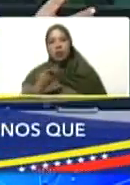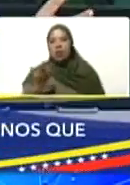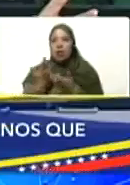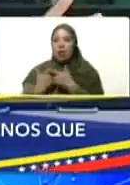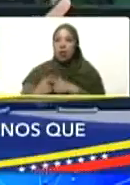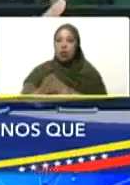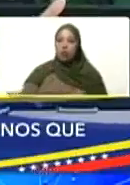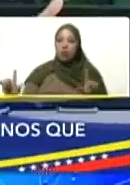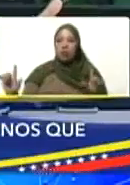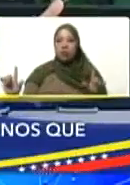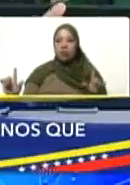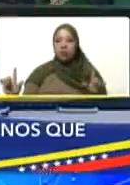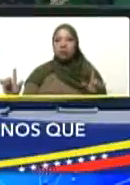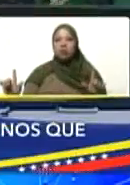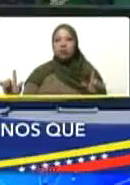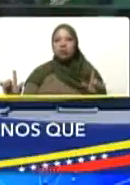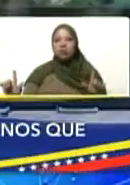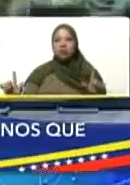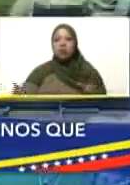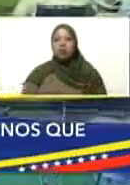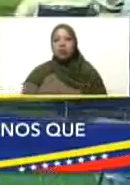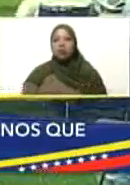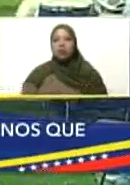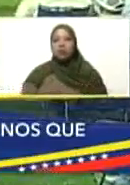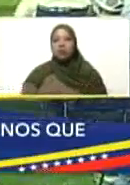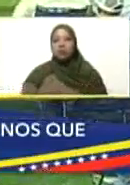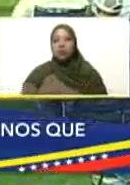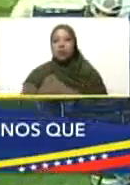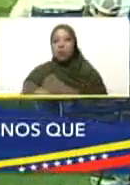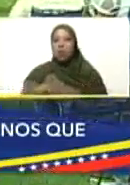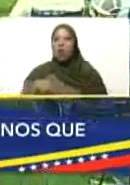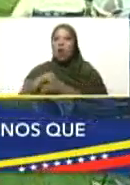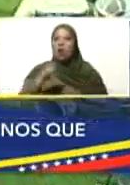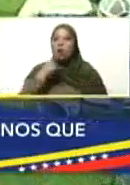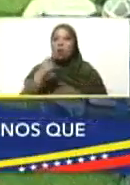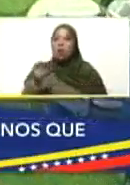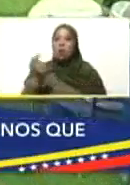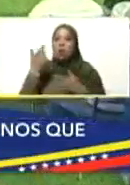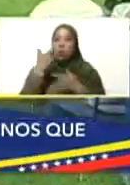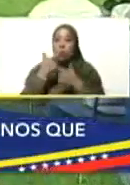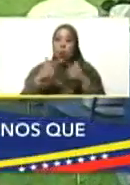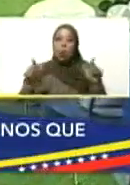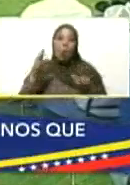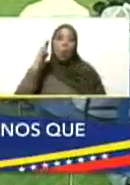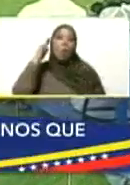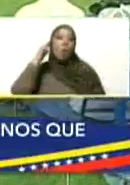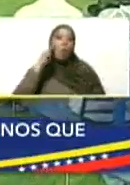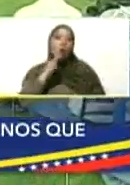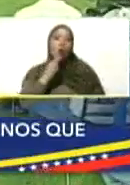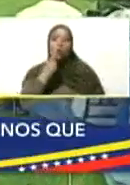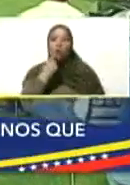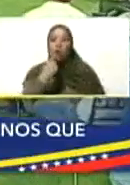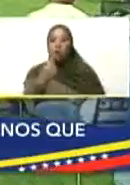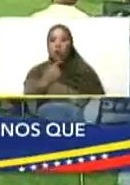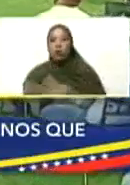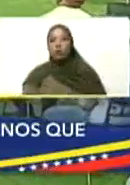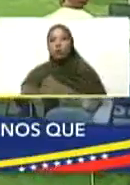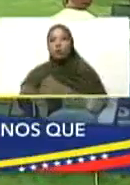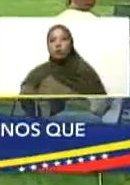libre. Lo dijo nuestro padre libertador hace 200 años.